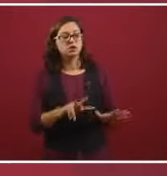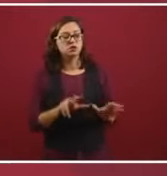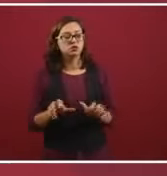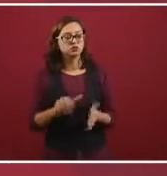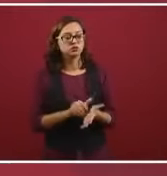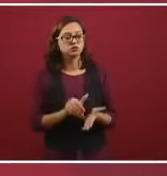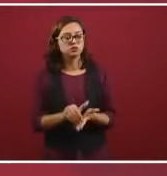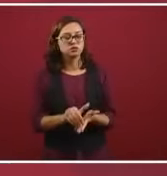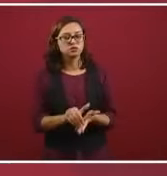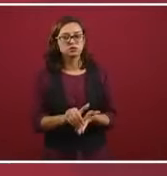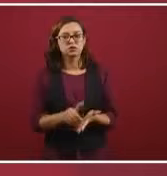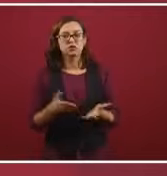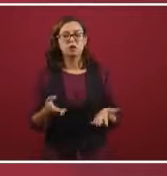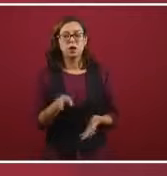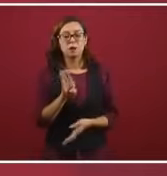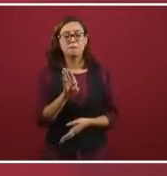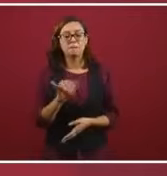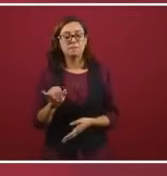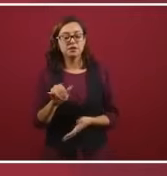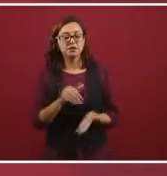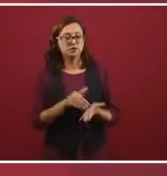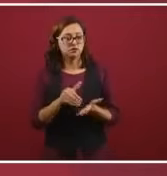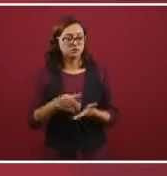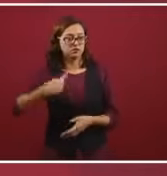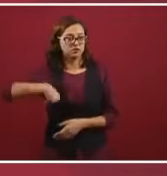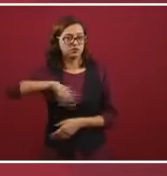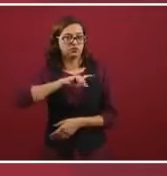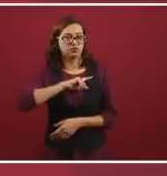millones. Bueno, son billones para nosotros, ¿no? No,